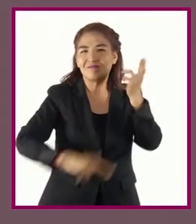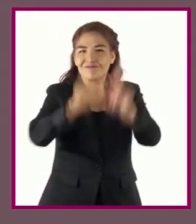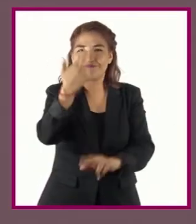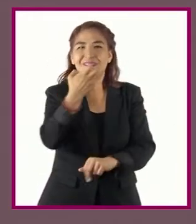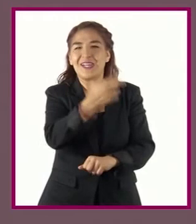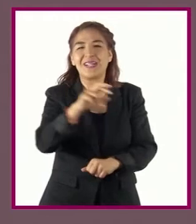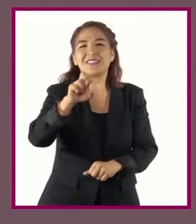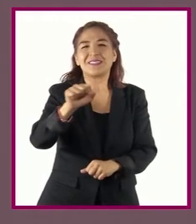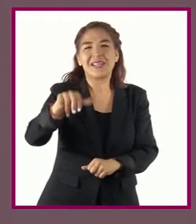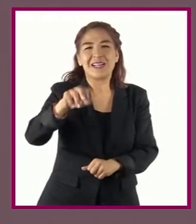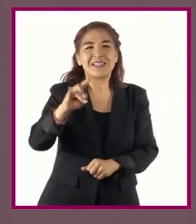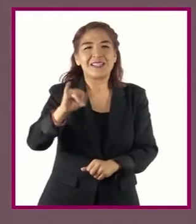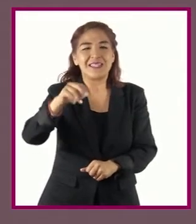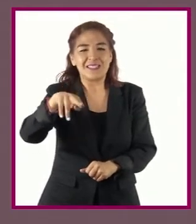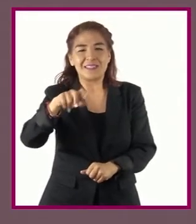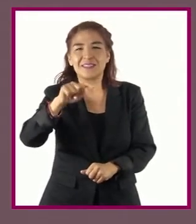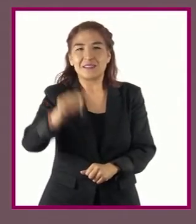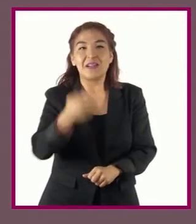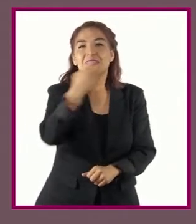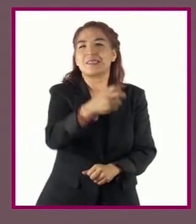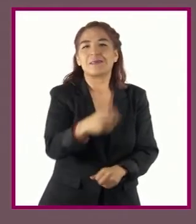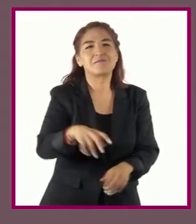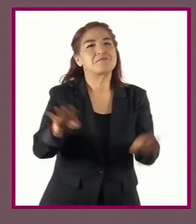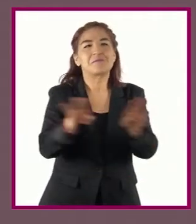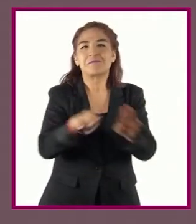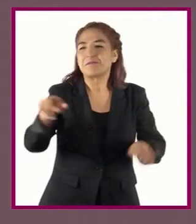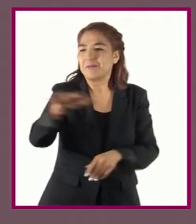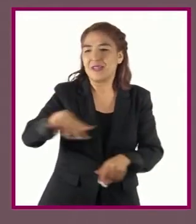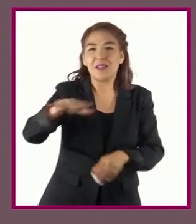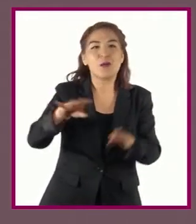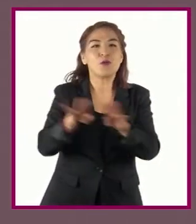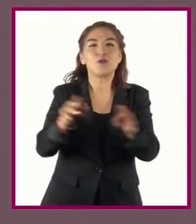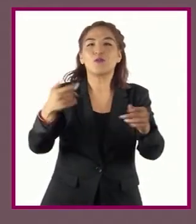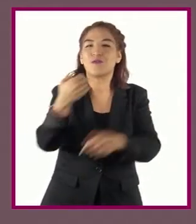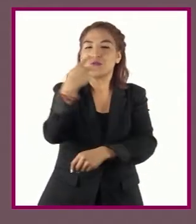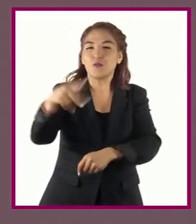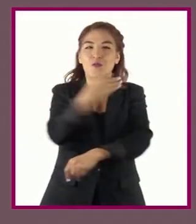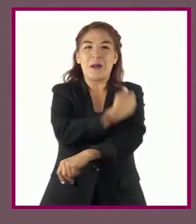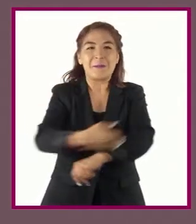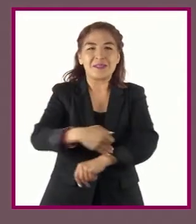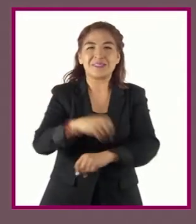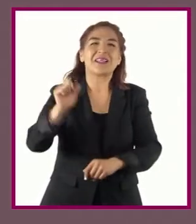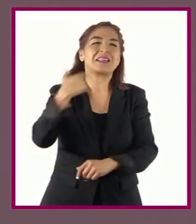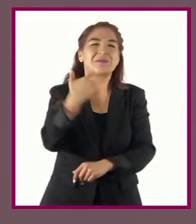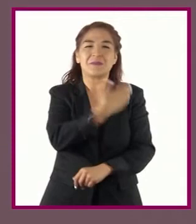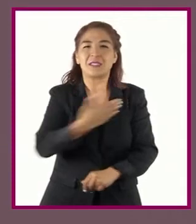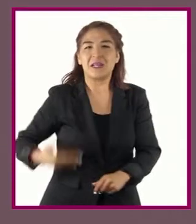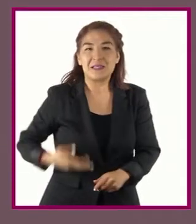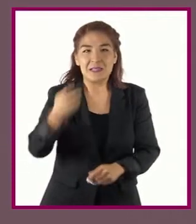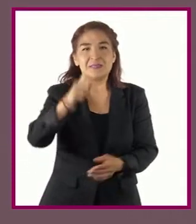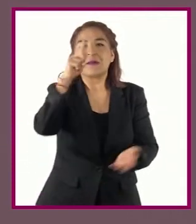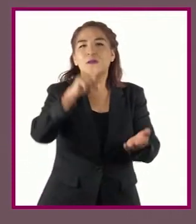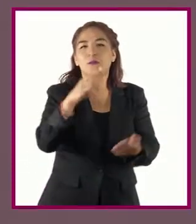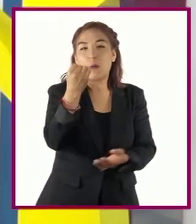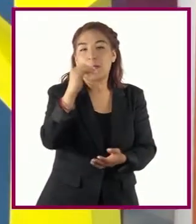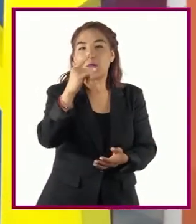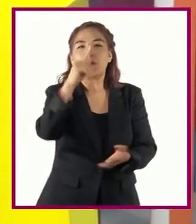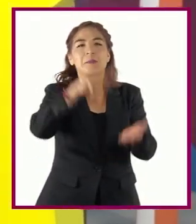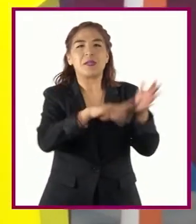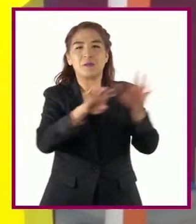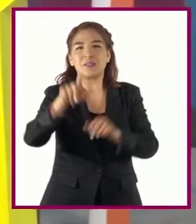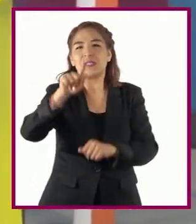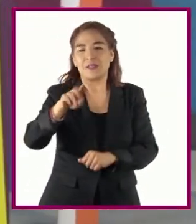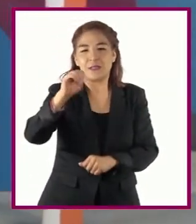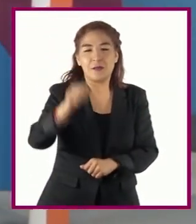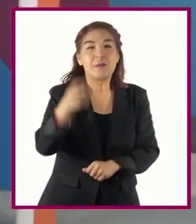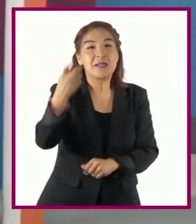sandinistas llevaron a la caída de la familia Somoza el 19 de julio de 1979. El